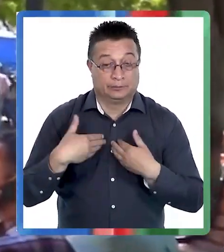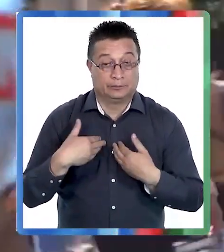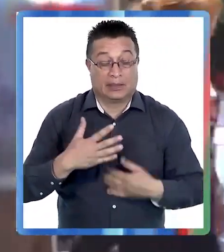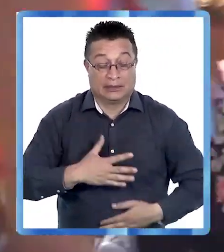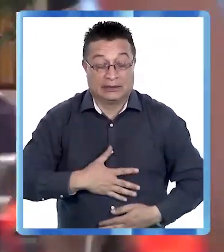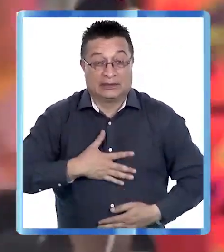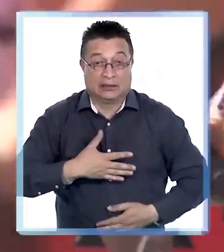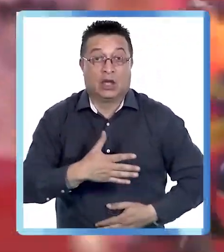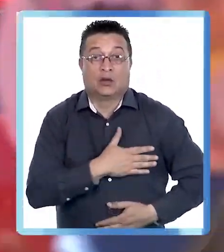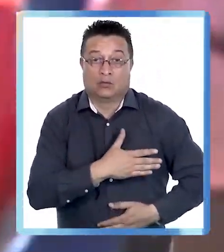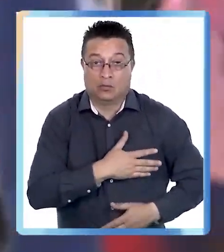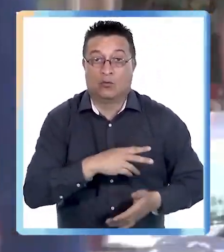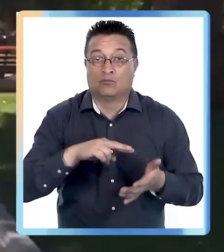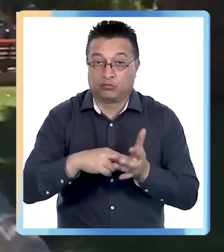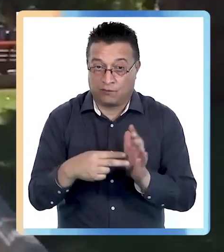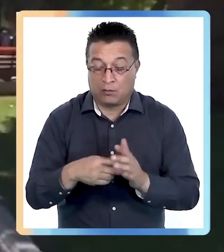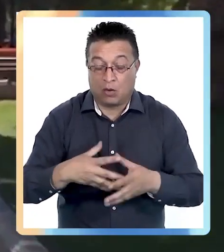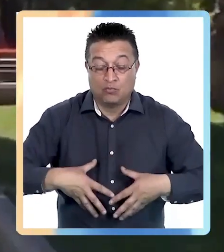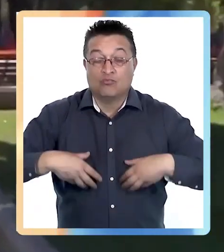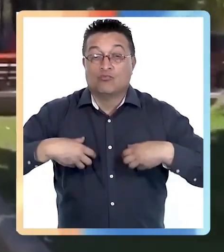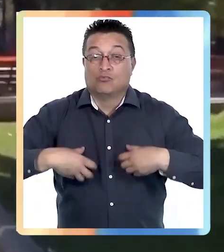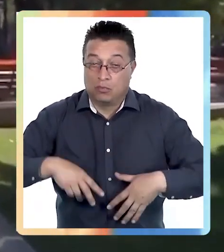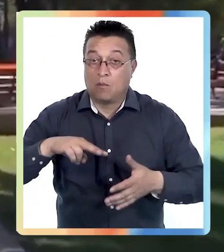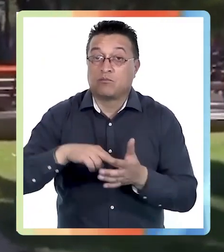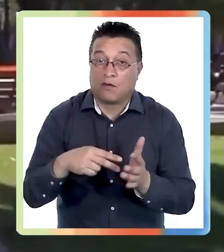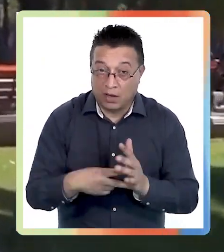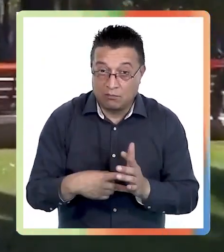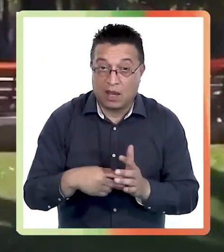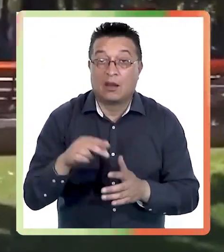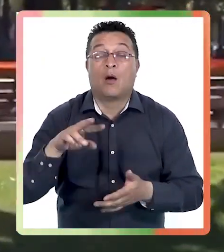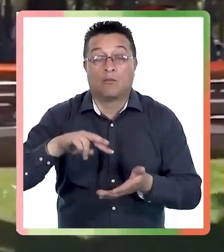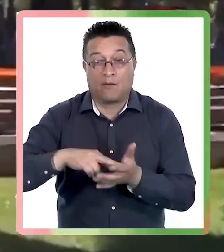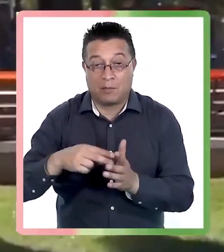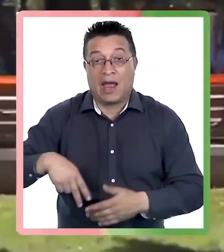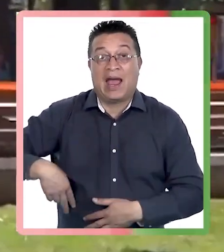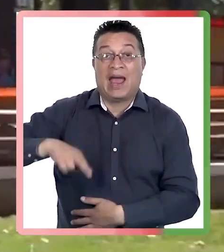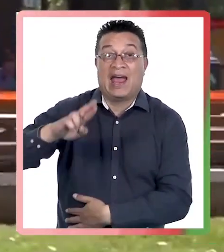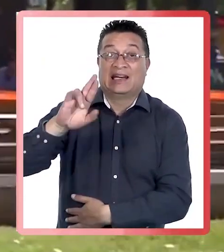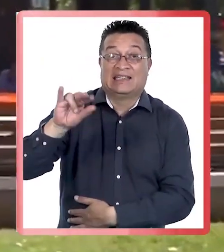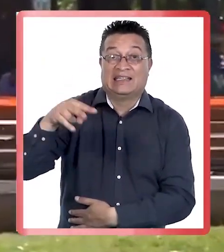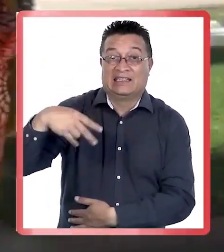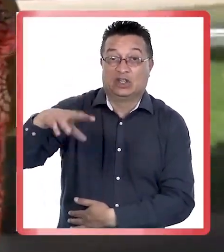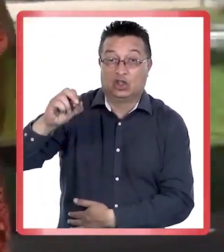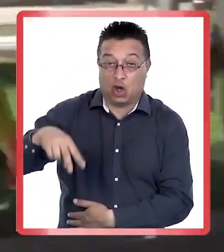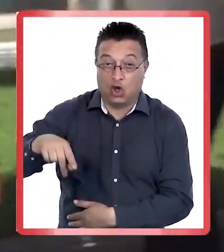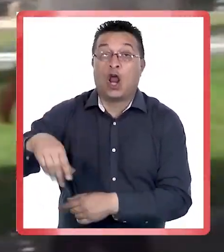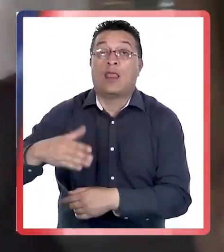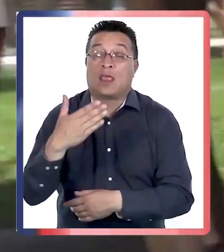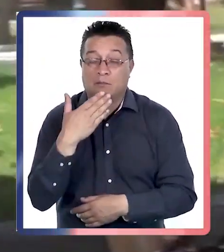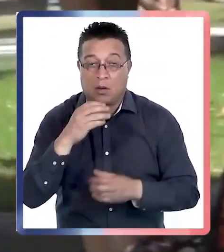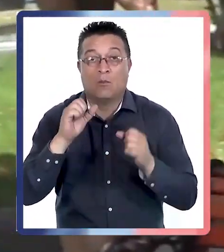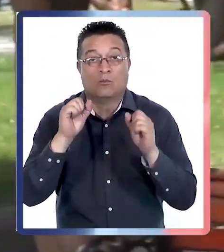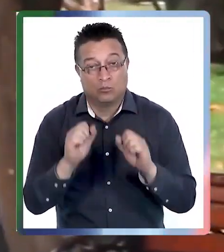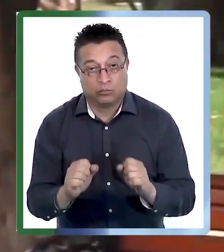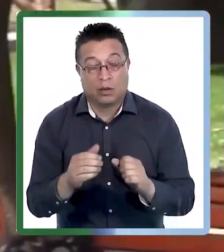tener síntomas cardiovasculares, síntomas respiratorios, síntomas renales, que es